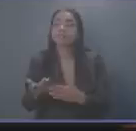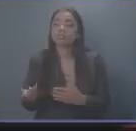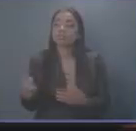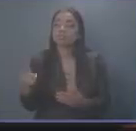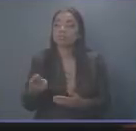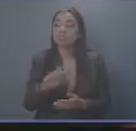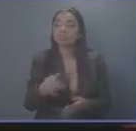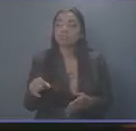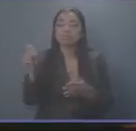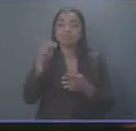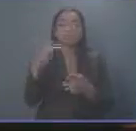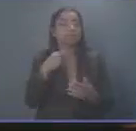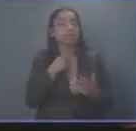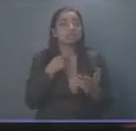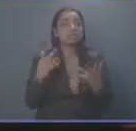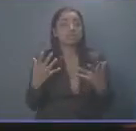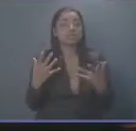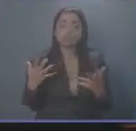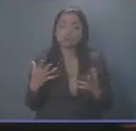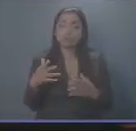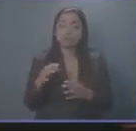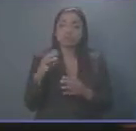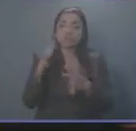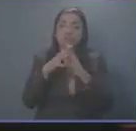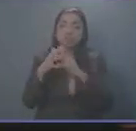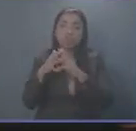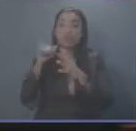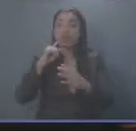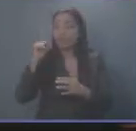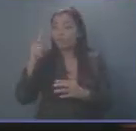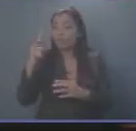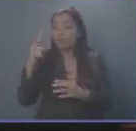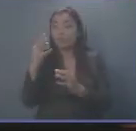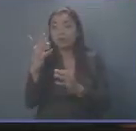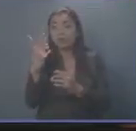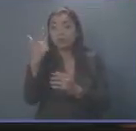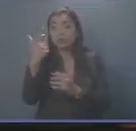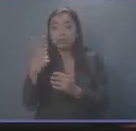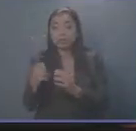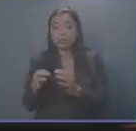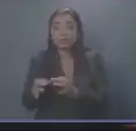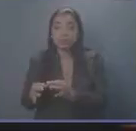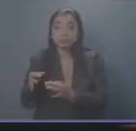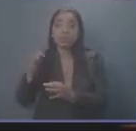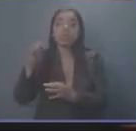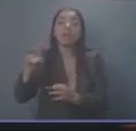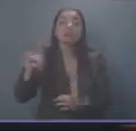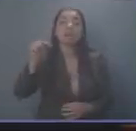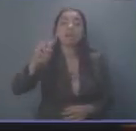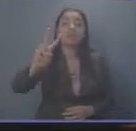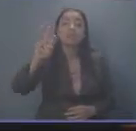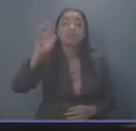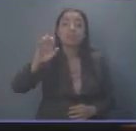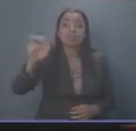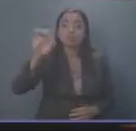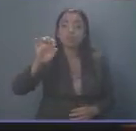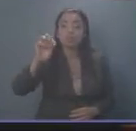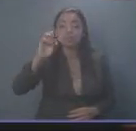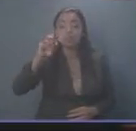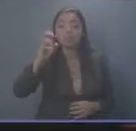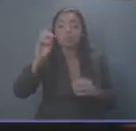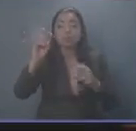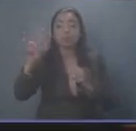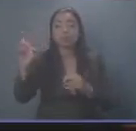obligadas las autoridades norteamericanas de extender durante unos meses más hasta el 2 de enero del 2020